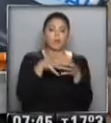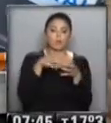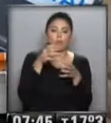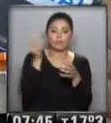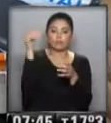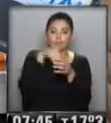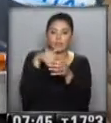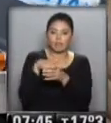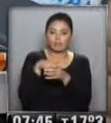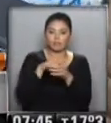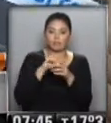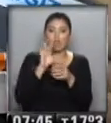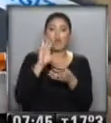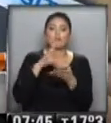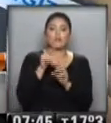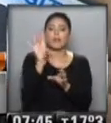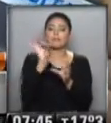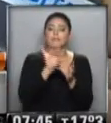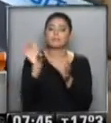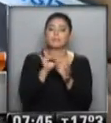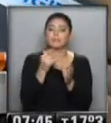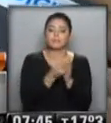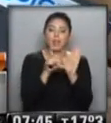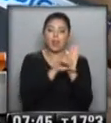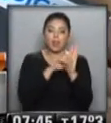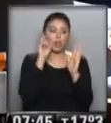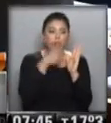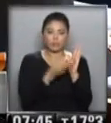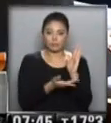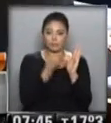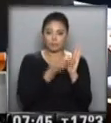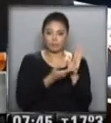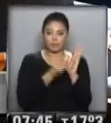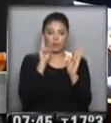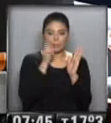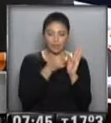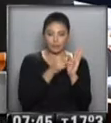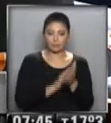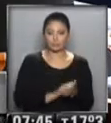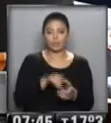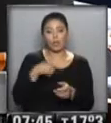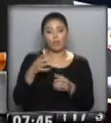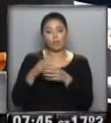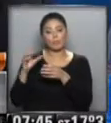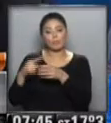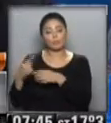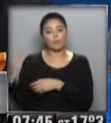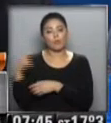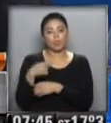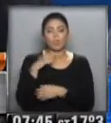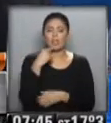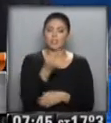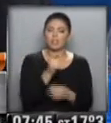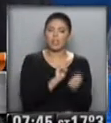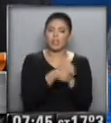los mismos como su moto de designación es el que establece la ley que se haya sido modificado para la oposición sin embargo la reforma es inconstitucional